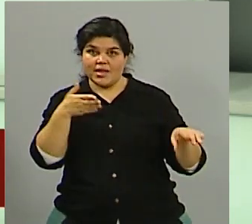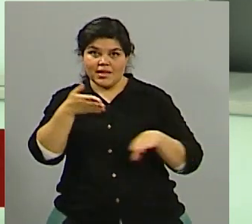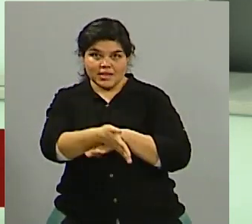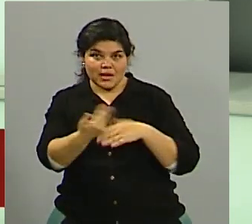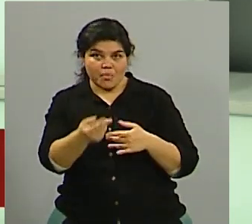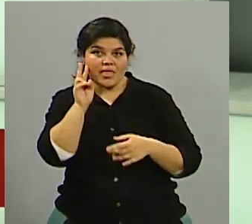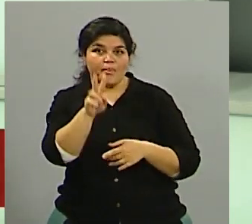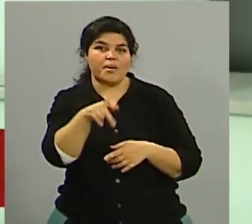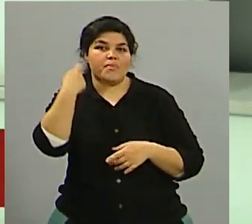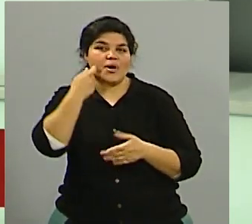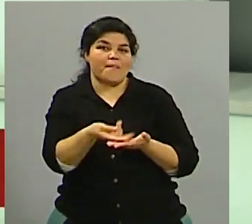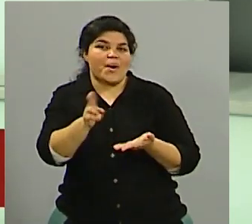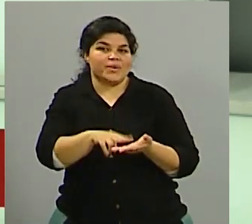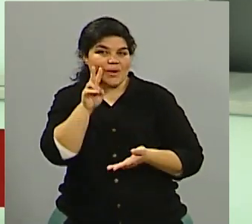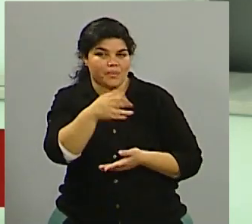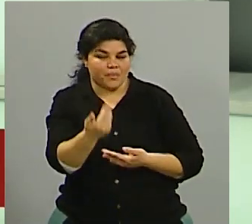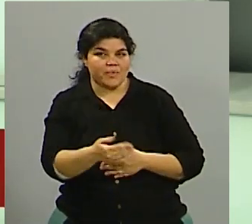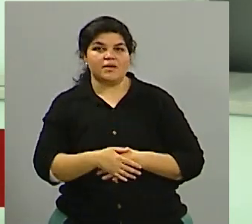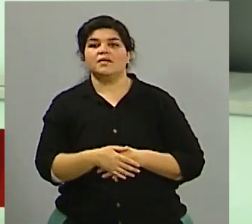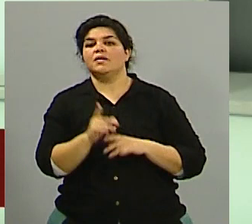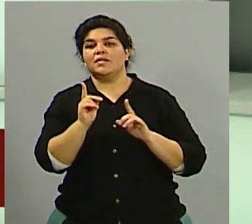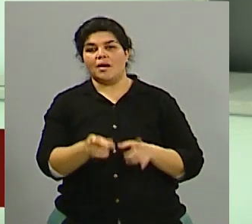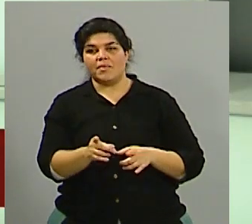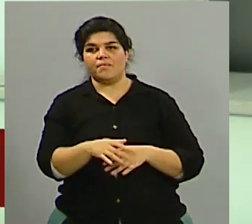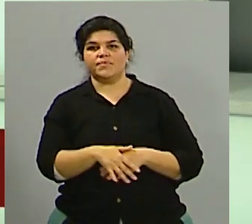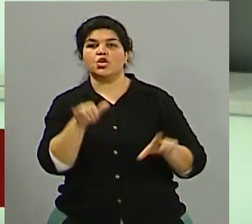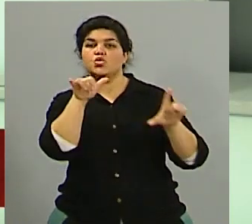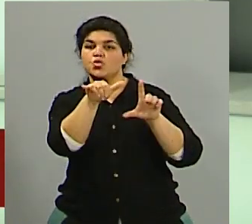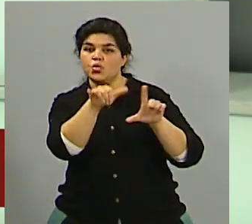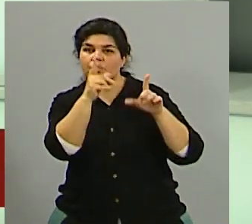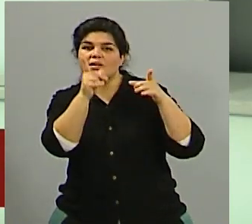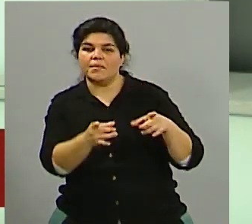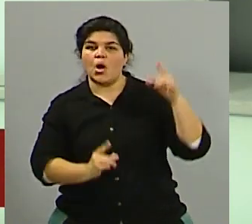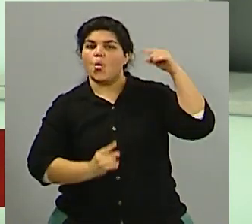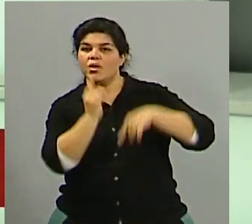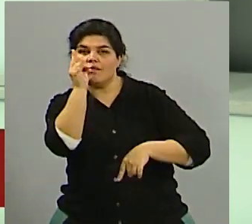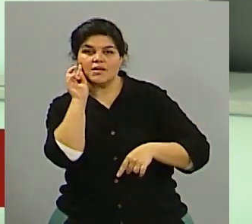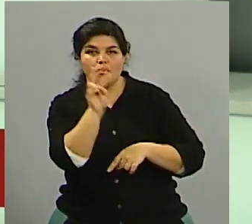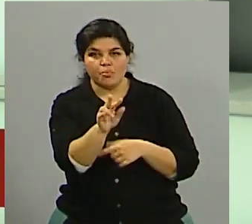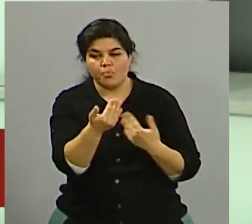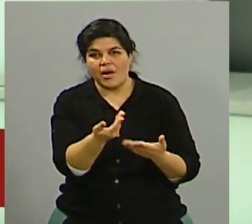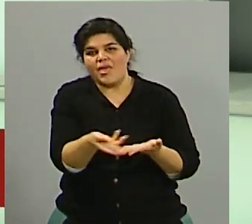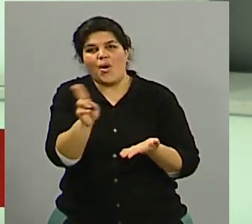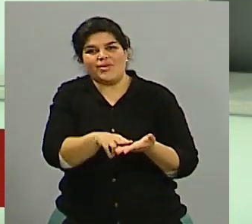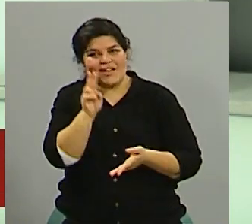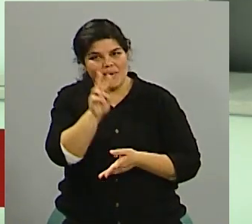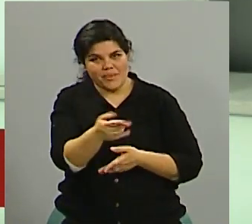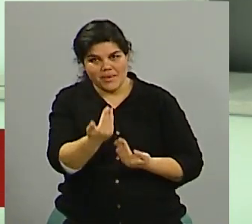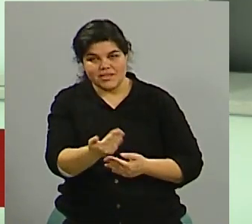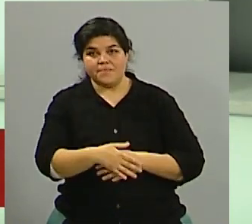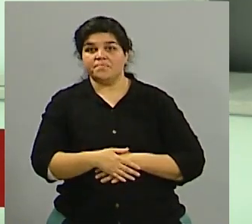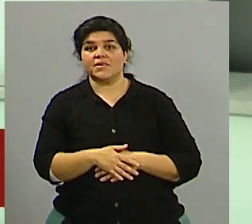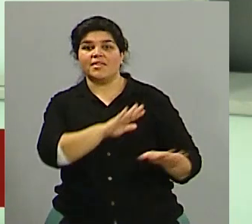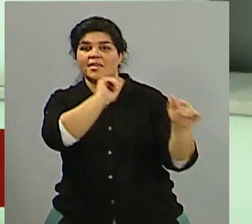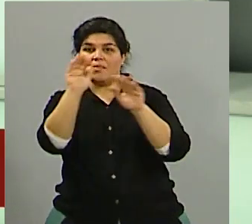www.unidiversidad.com.ar para volverlo a ver, y si no, también a través de nuestro señal en YouTube, la de Unidiversidad, donde se van a encontrar con el programa. Nos